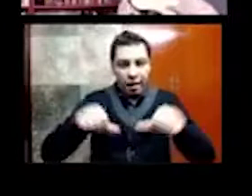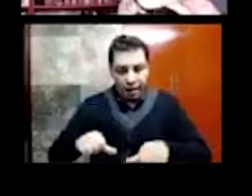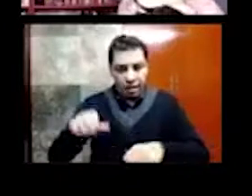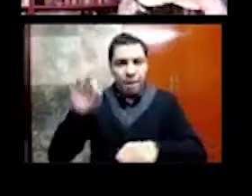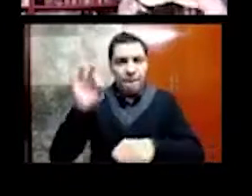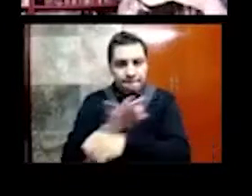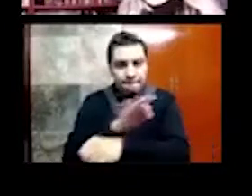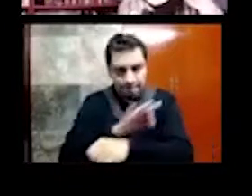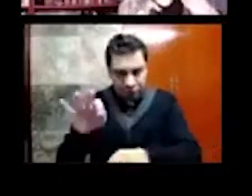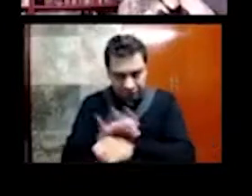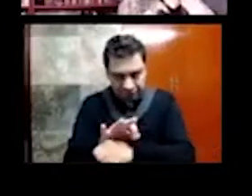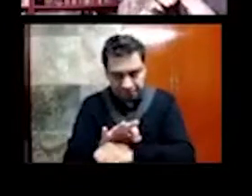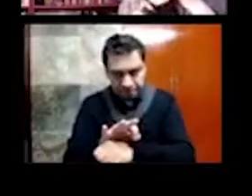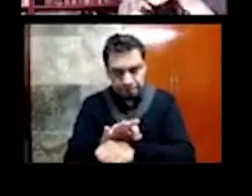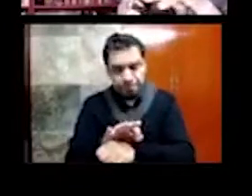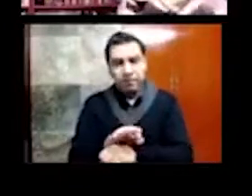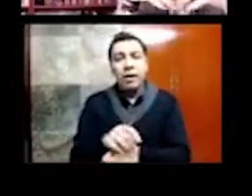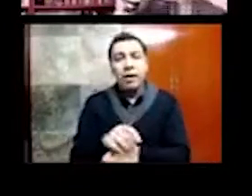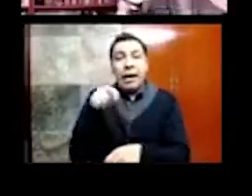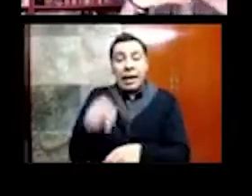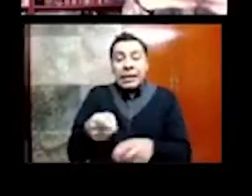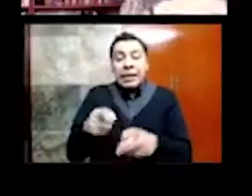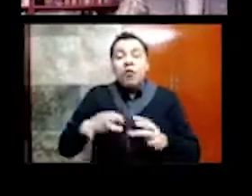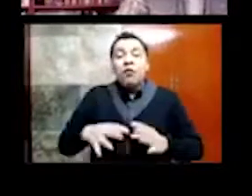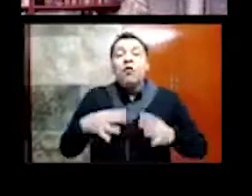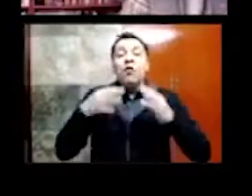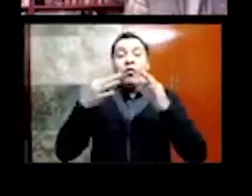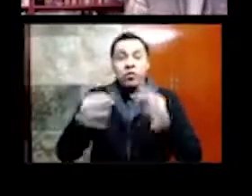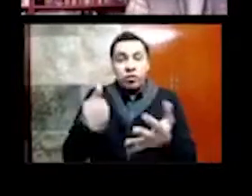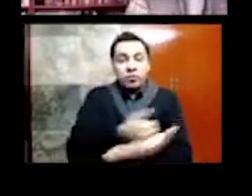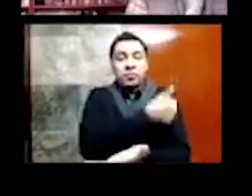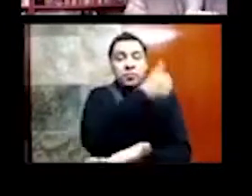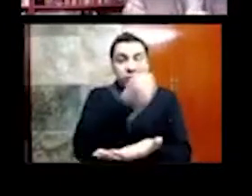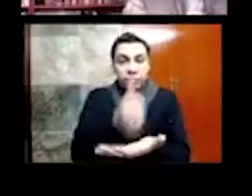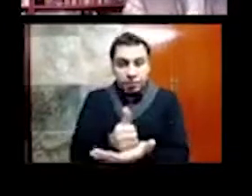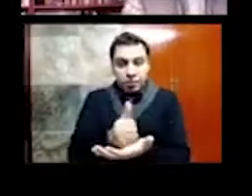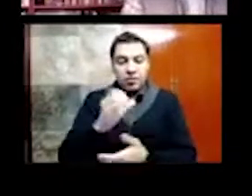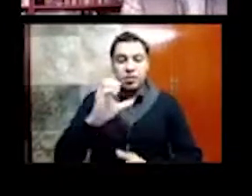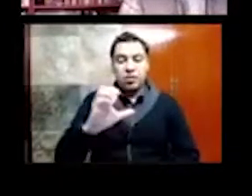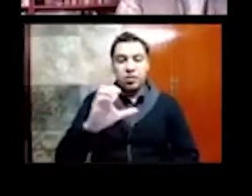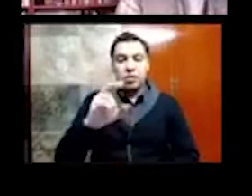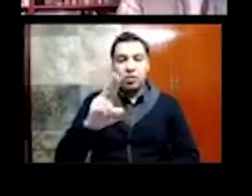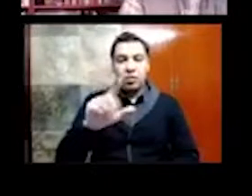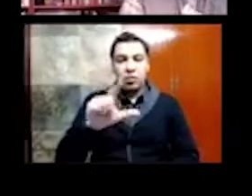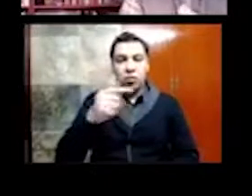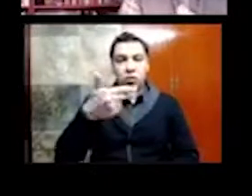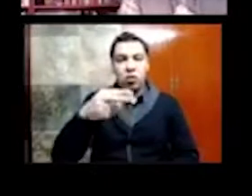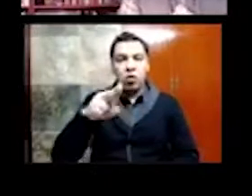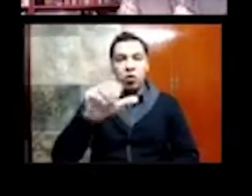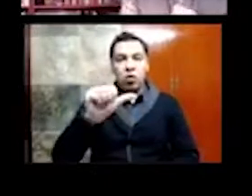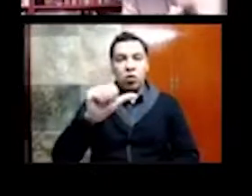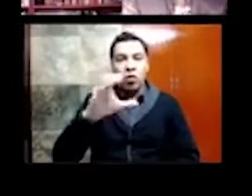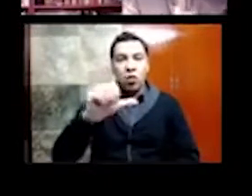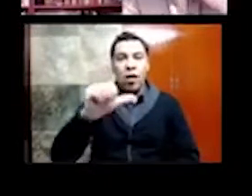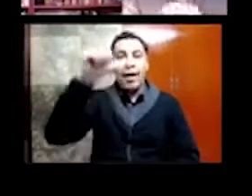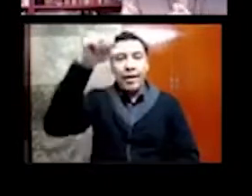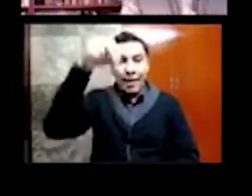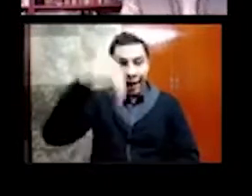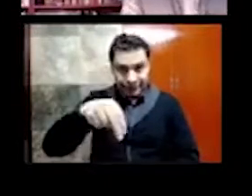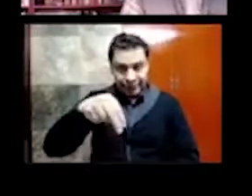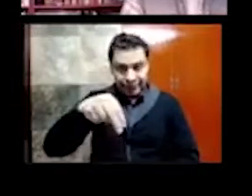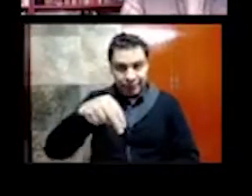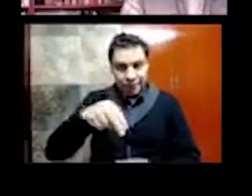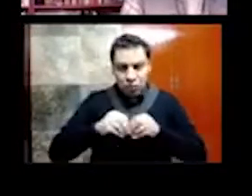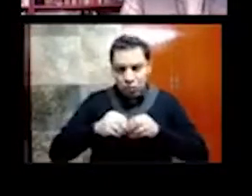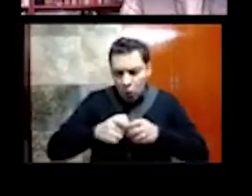ciudad de Culhuacán y luego fundador del su linaje de habla náhuatl en la ciudad de Tula, que vemos